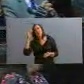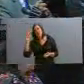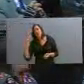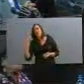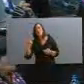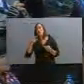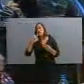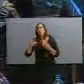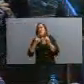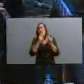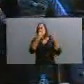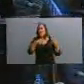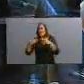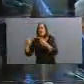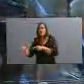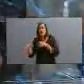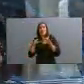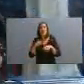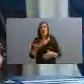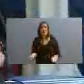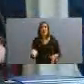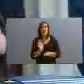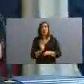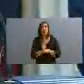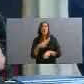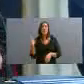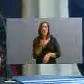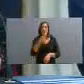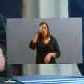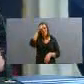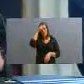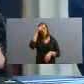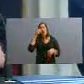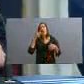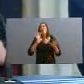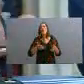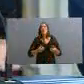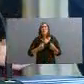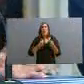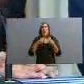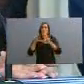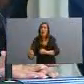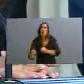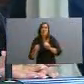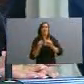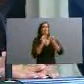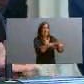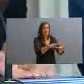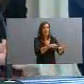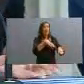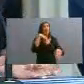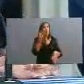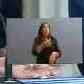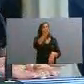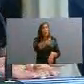secretario? La fuerza también se desmoraliza cuando toma a presa gente y ven que al otro día esa